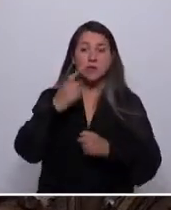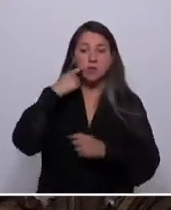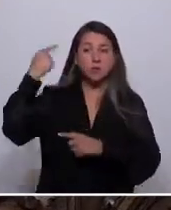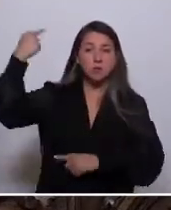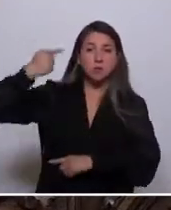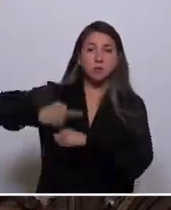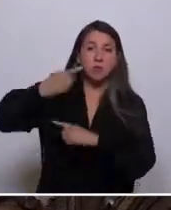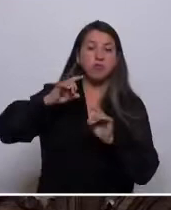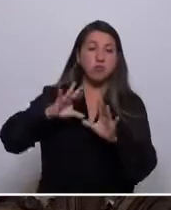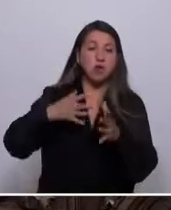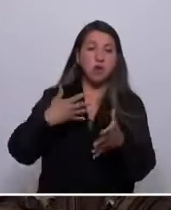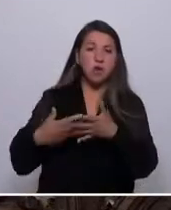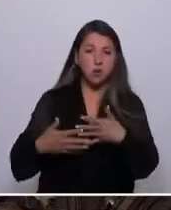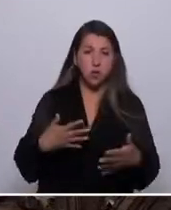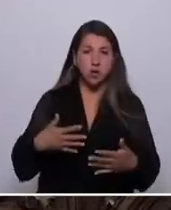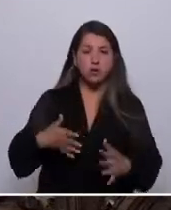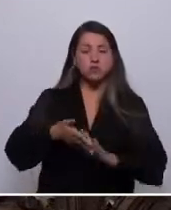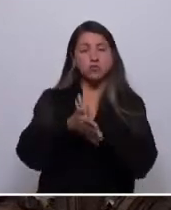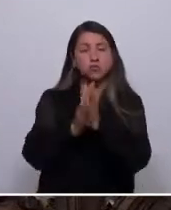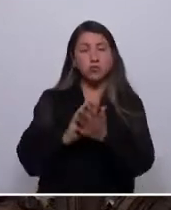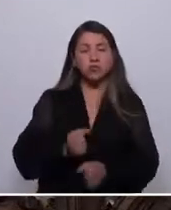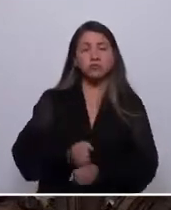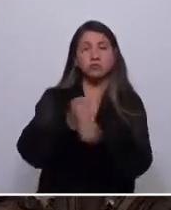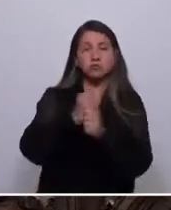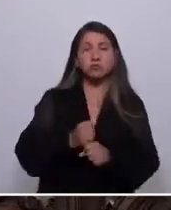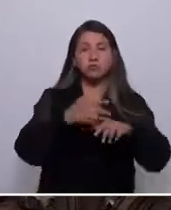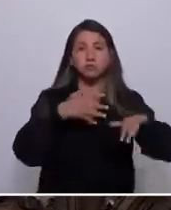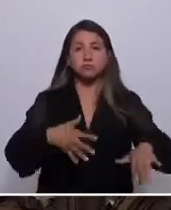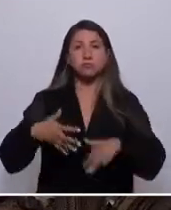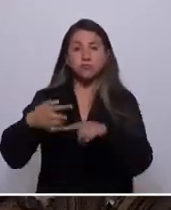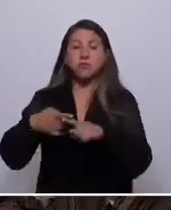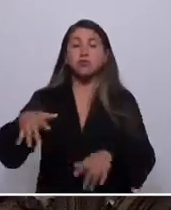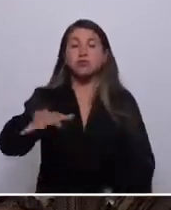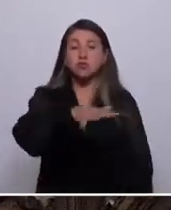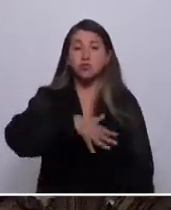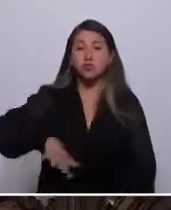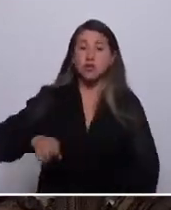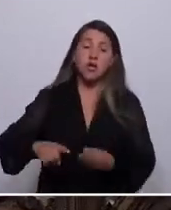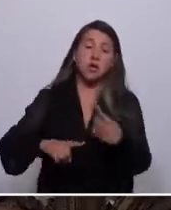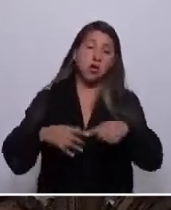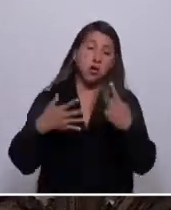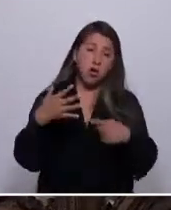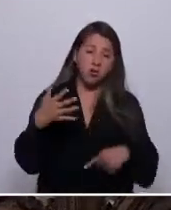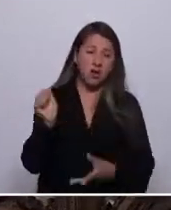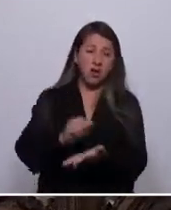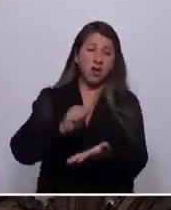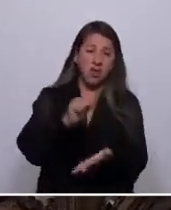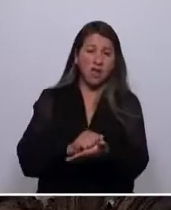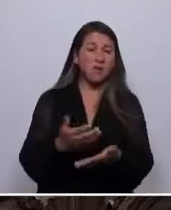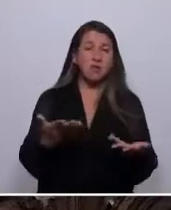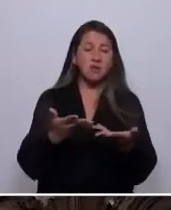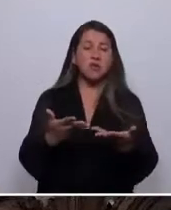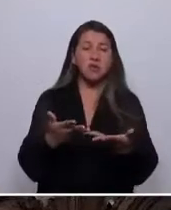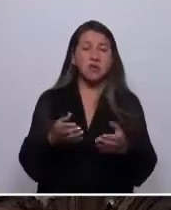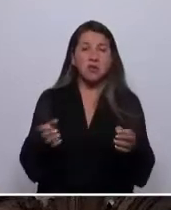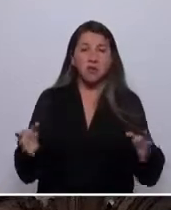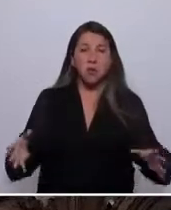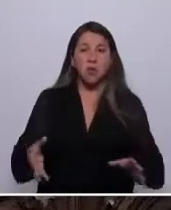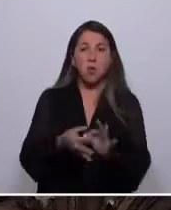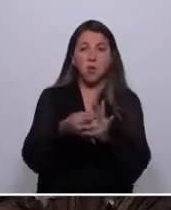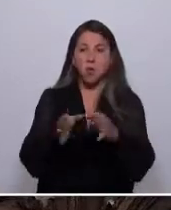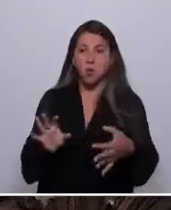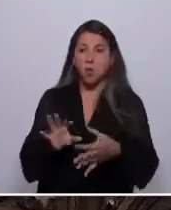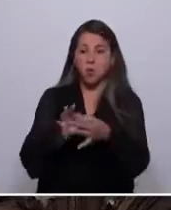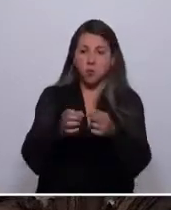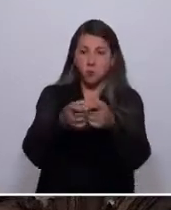naturalizado. Todas estas manifestaciones sociales y tantas otras fueron unificándose